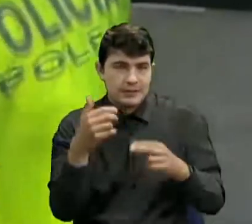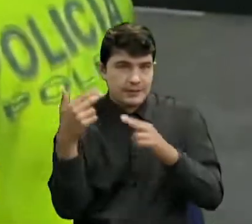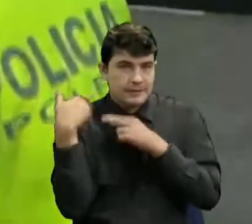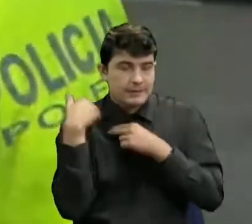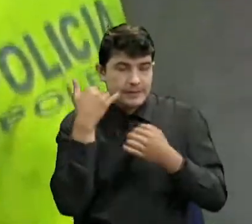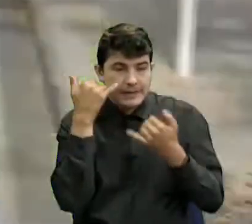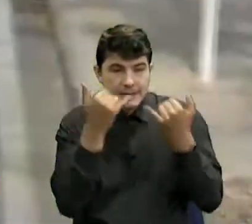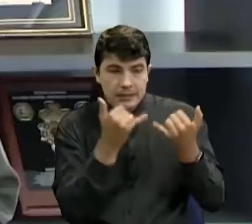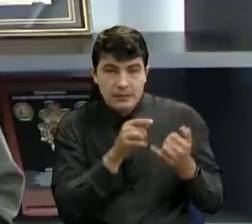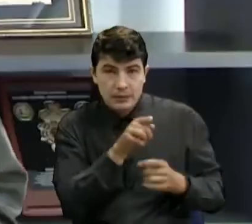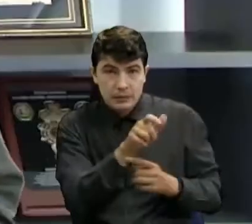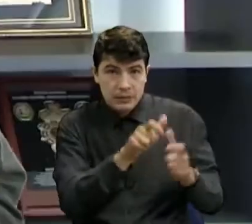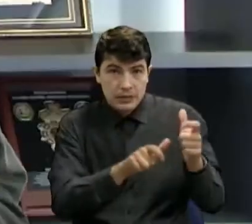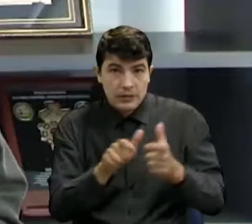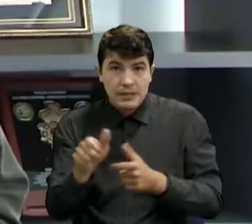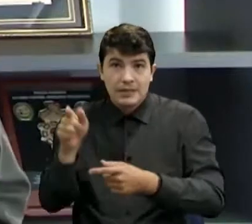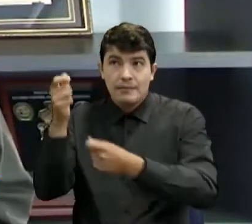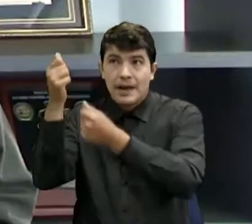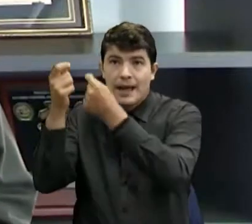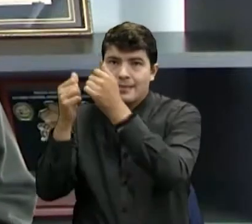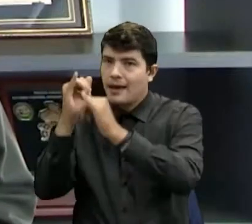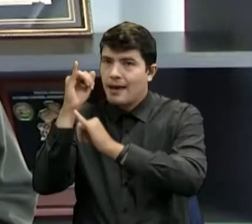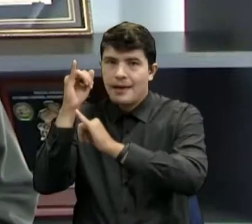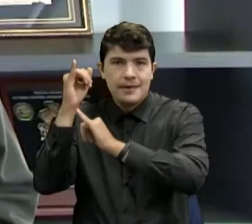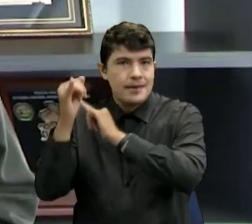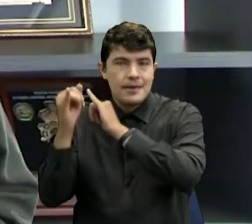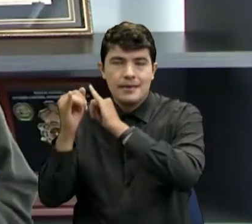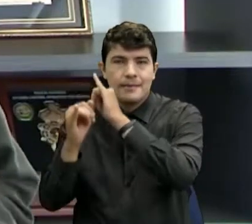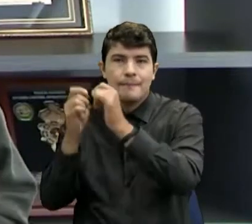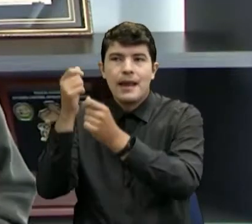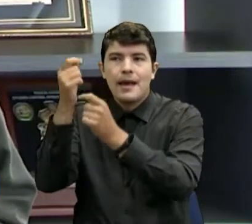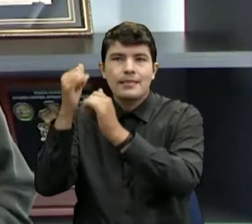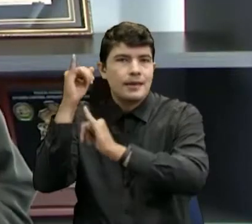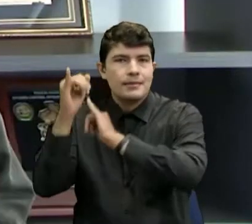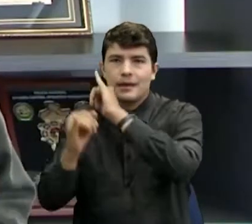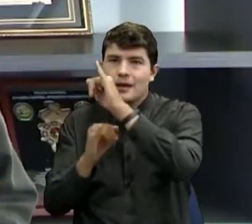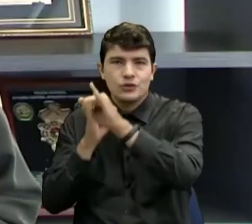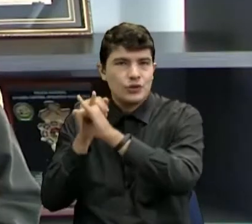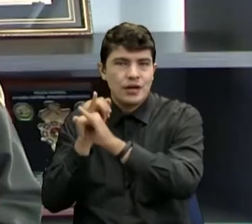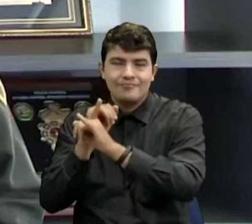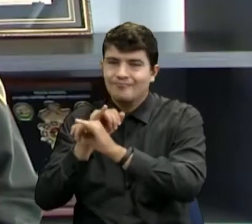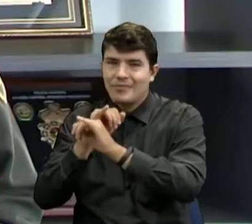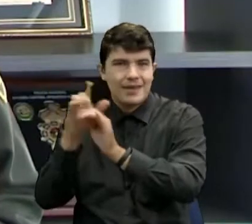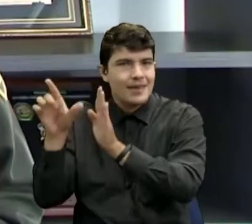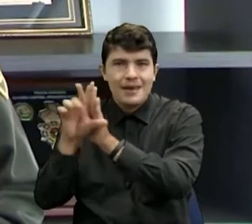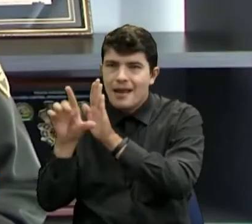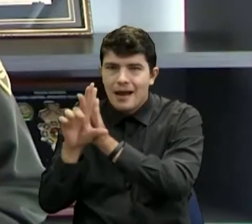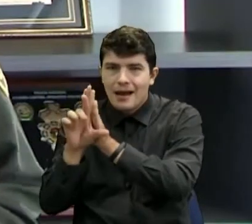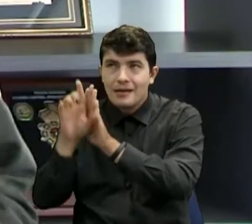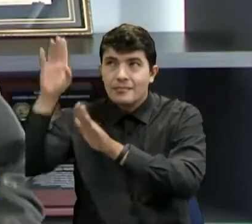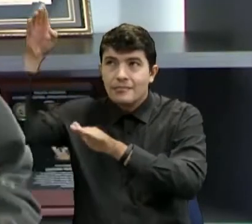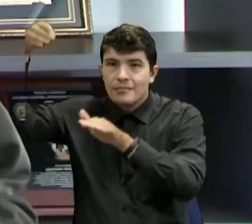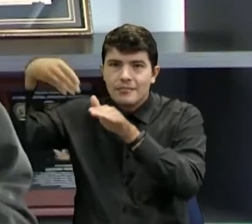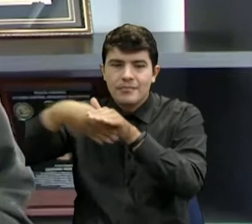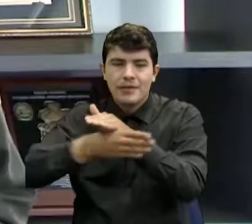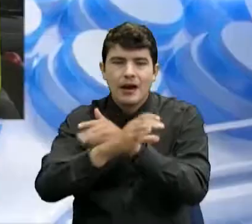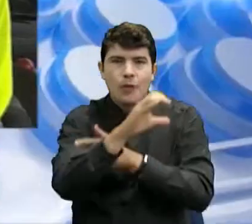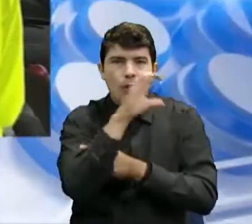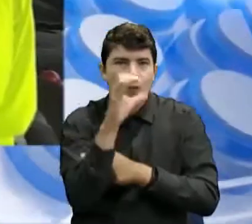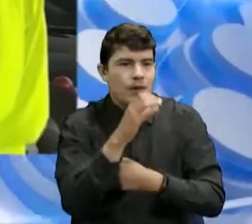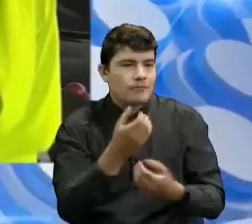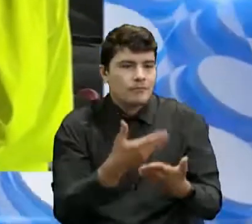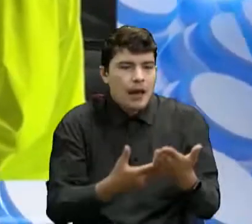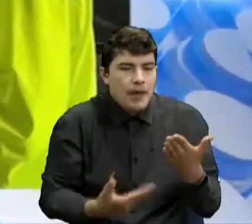Polfa del país. Logró desarticular una organización dedicada al lavado de activos. La acción